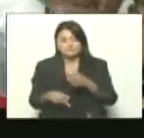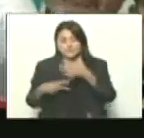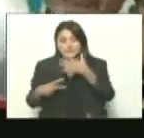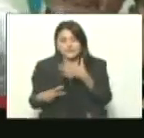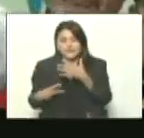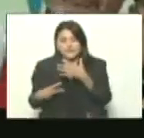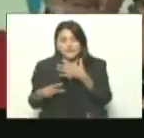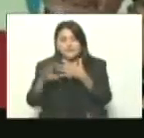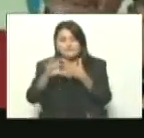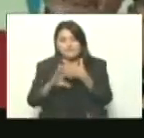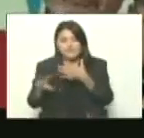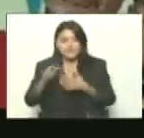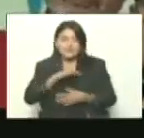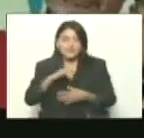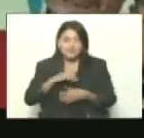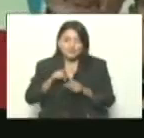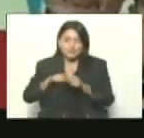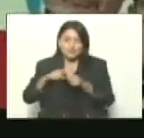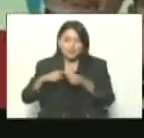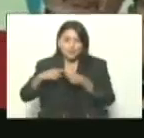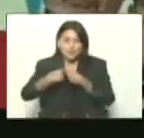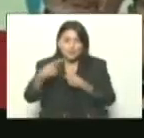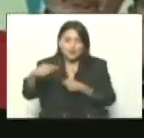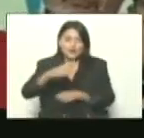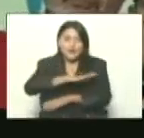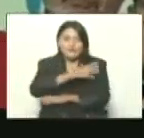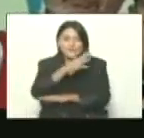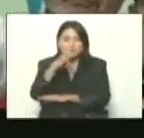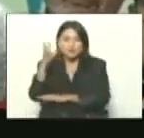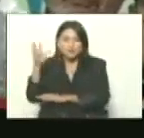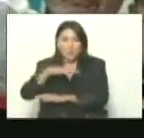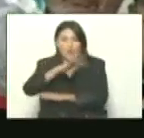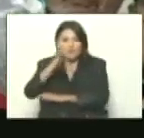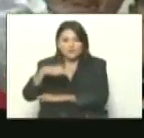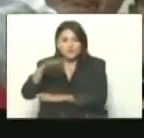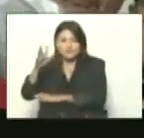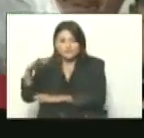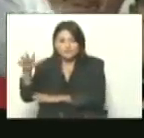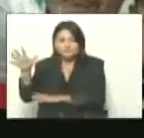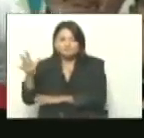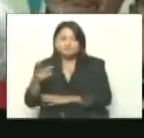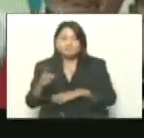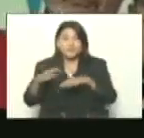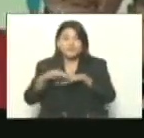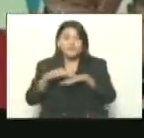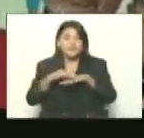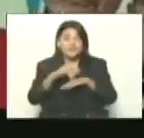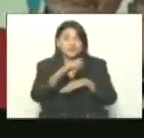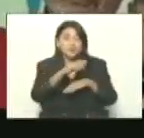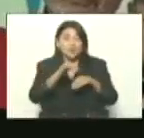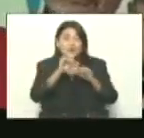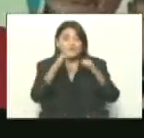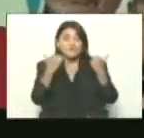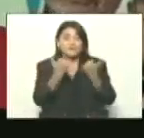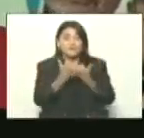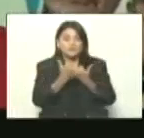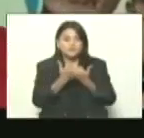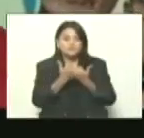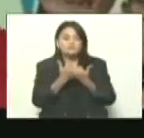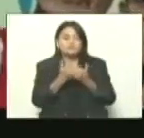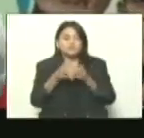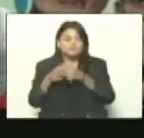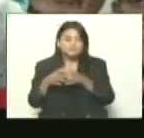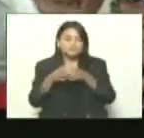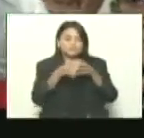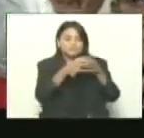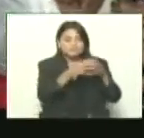distintas reuniones virtuales, con distintos intercambios entre los ministros de Ambiente, que han devenido en esta precumbre, una precumbre que